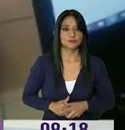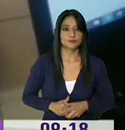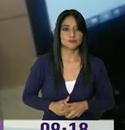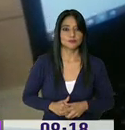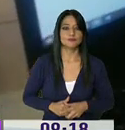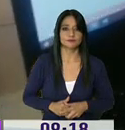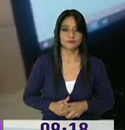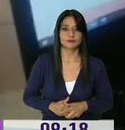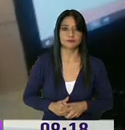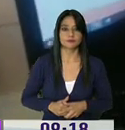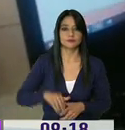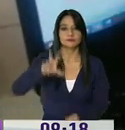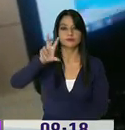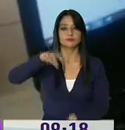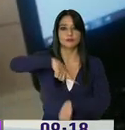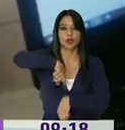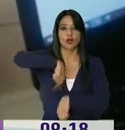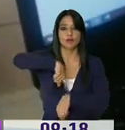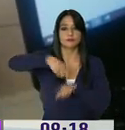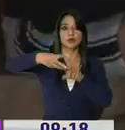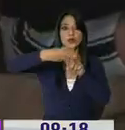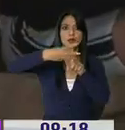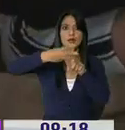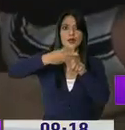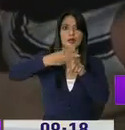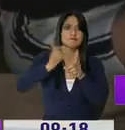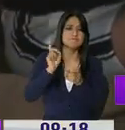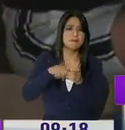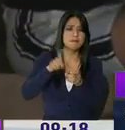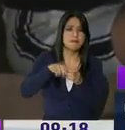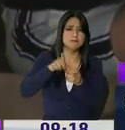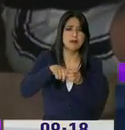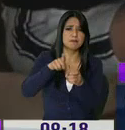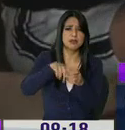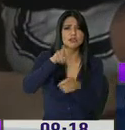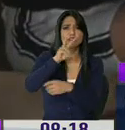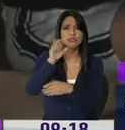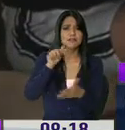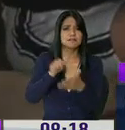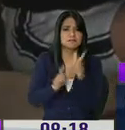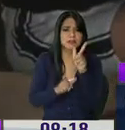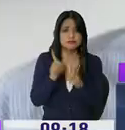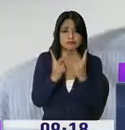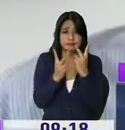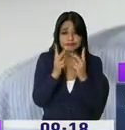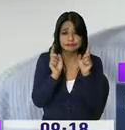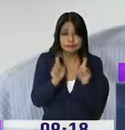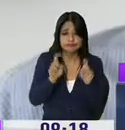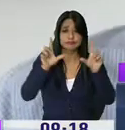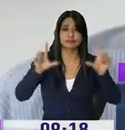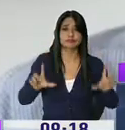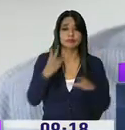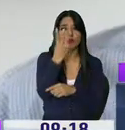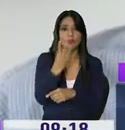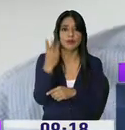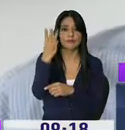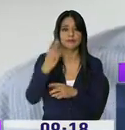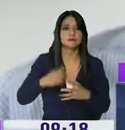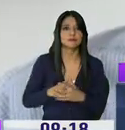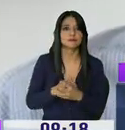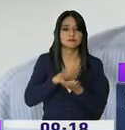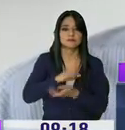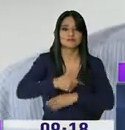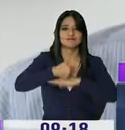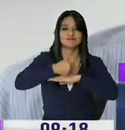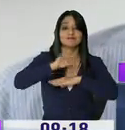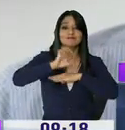En 30 horas, la plataforma web registró cerca de 200.000 visitas. Cifras que, según la Cámara Ecuatoriana